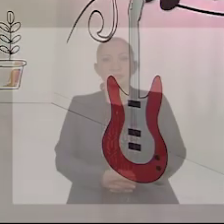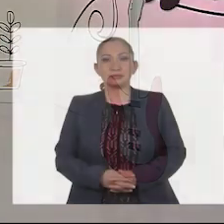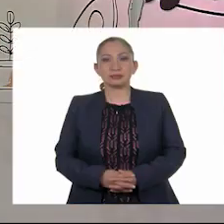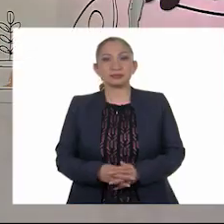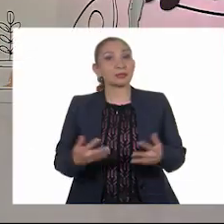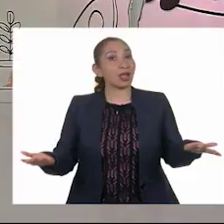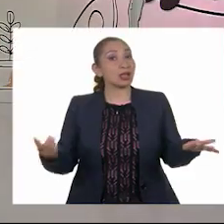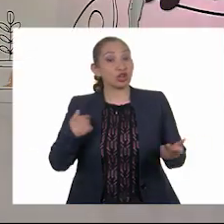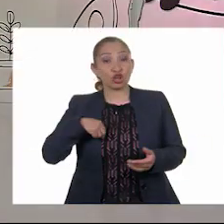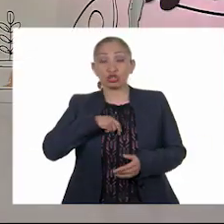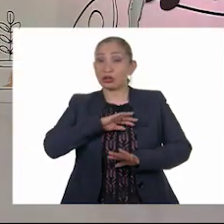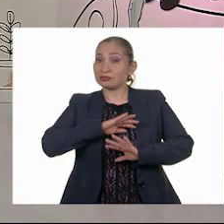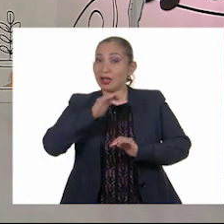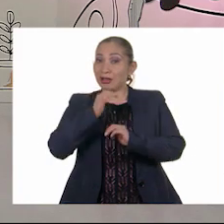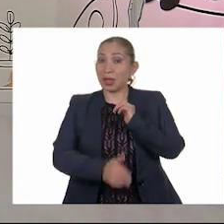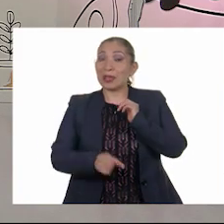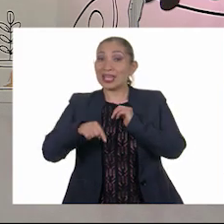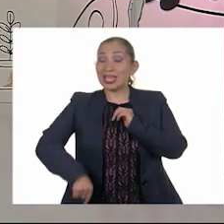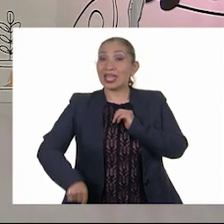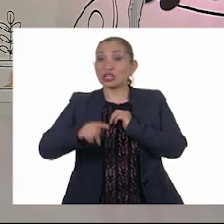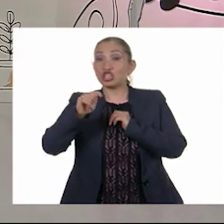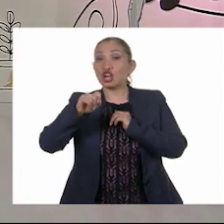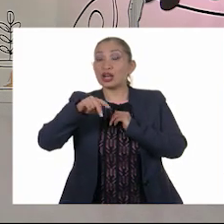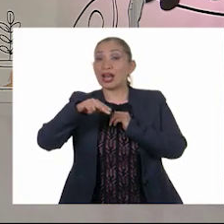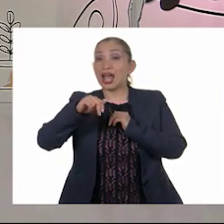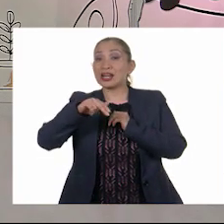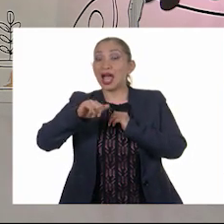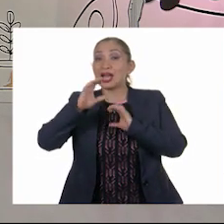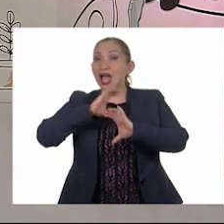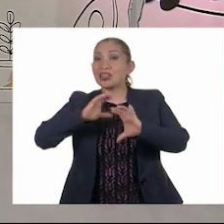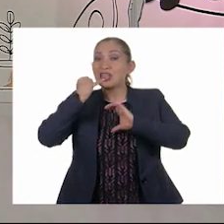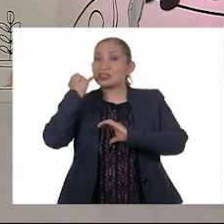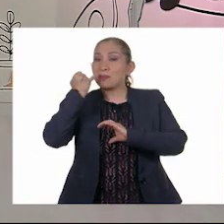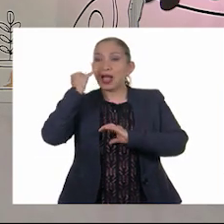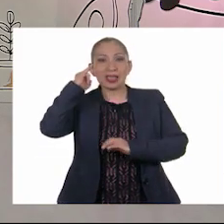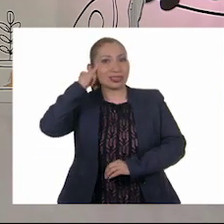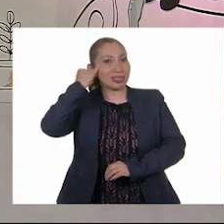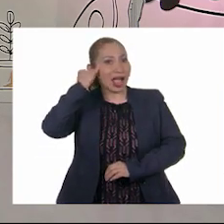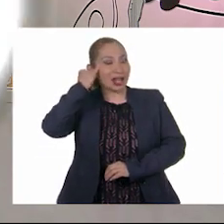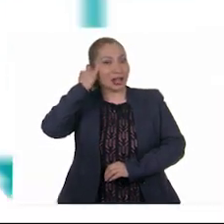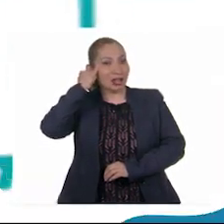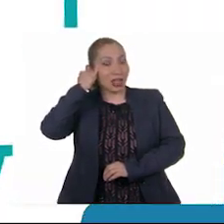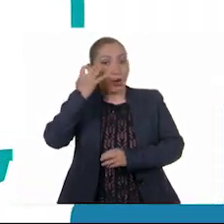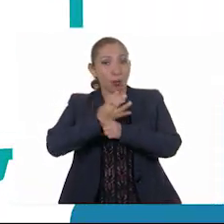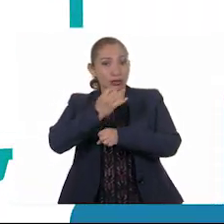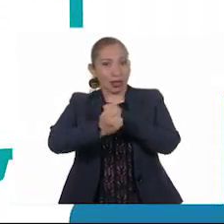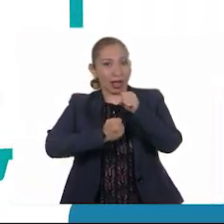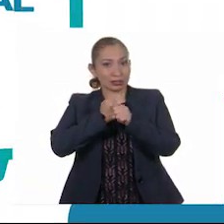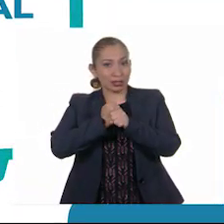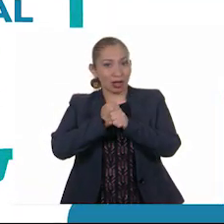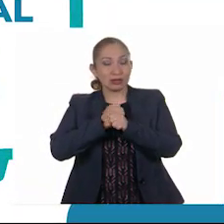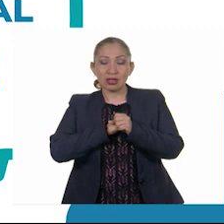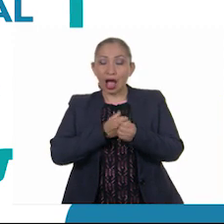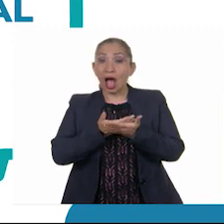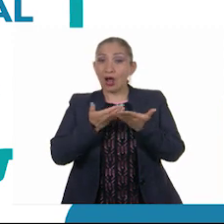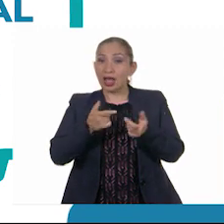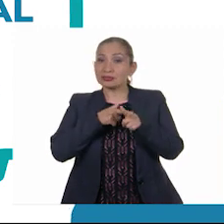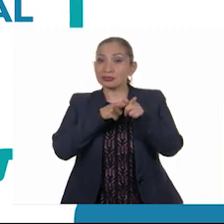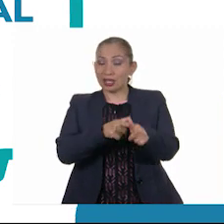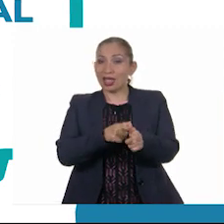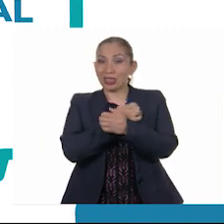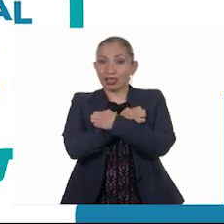Bueno, pues por nuestra parte es todo en Tonana y el canto en lengua indígena de cuarto grado. Les dejamos